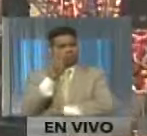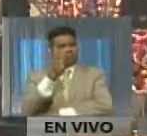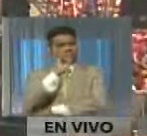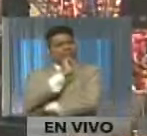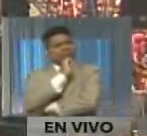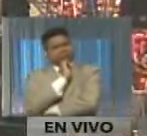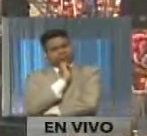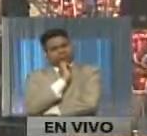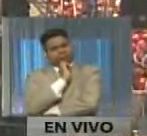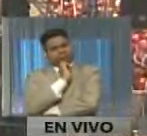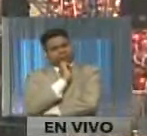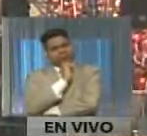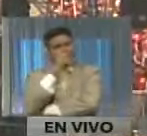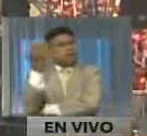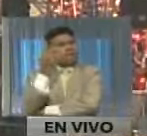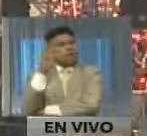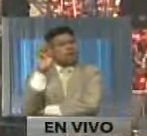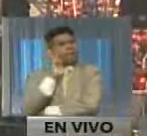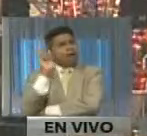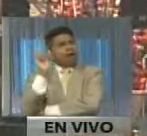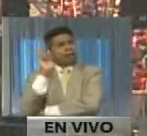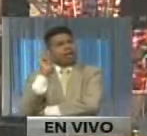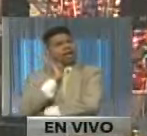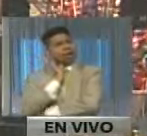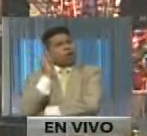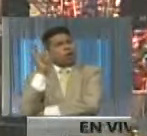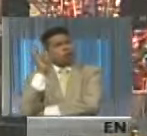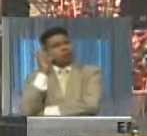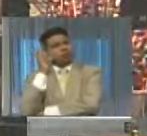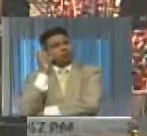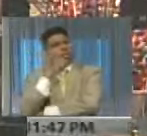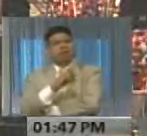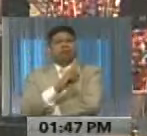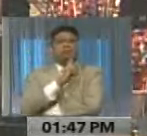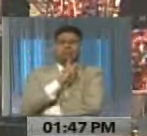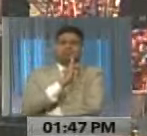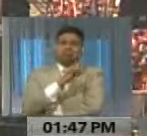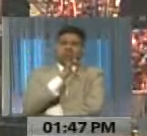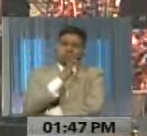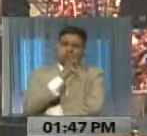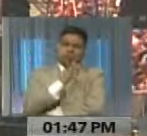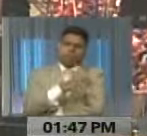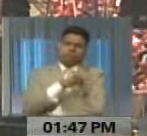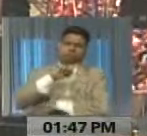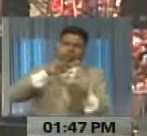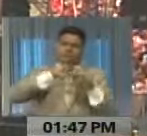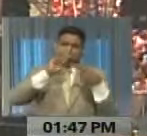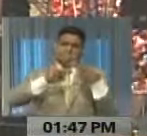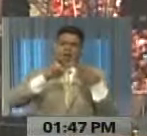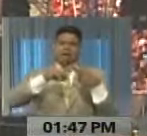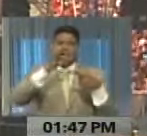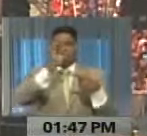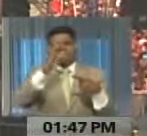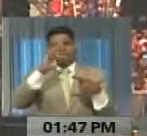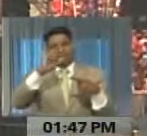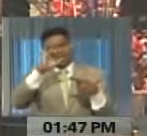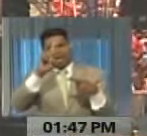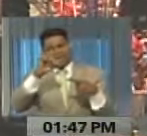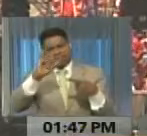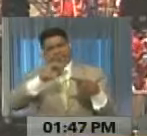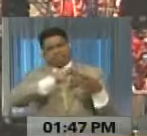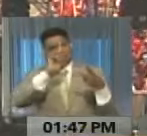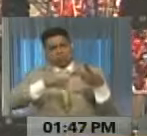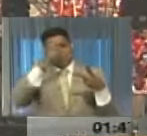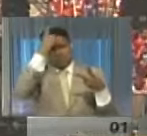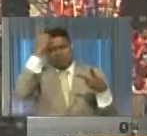Y después venía por radio escuchando los discursos de Freddy Bernal, del compañero